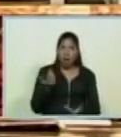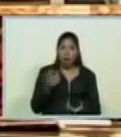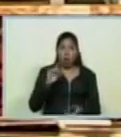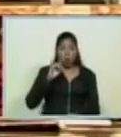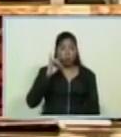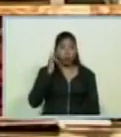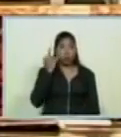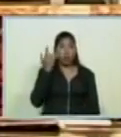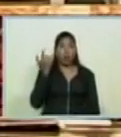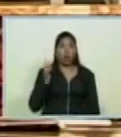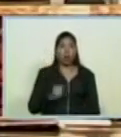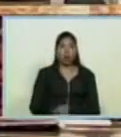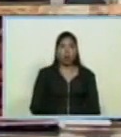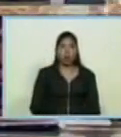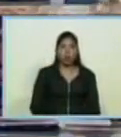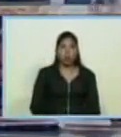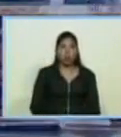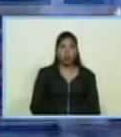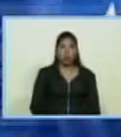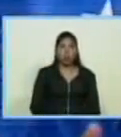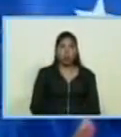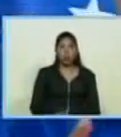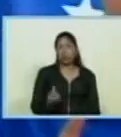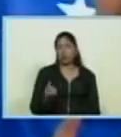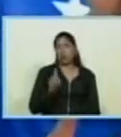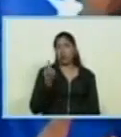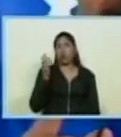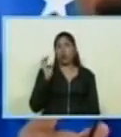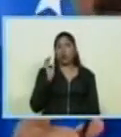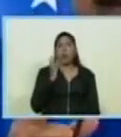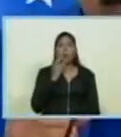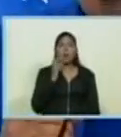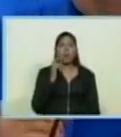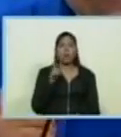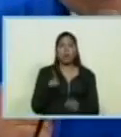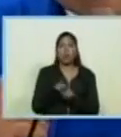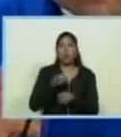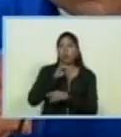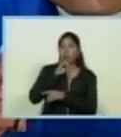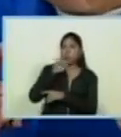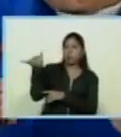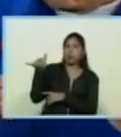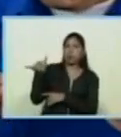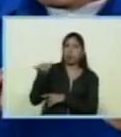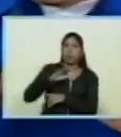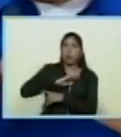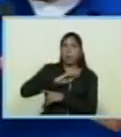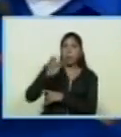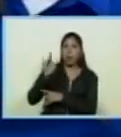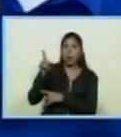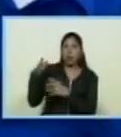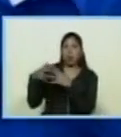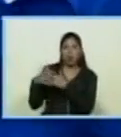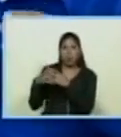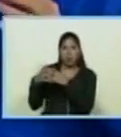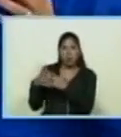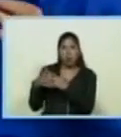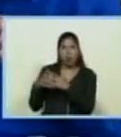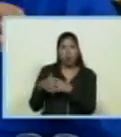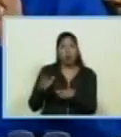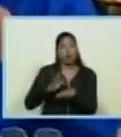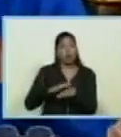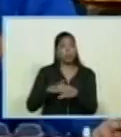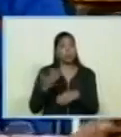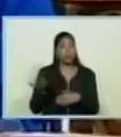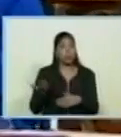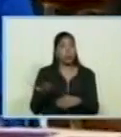imperialista. Pero no solamente ocuparnos de denunciar el imperialismo, que tenemos que hacerlo, sino que nuestra labor tiene que